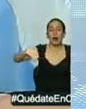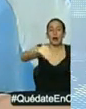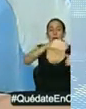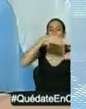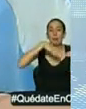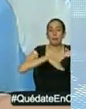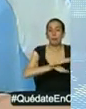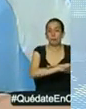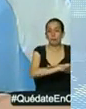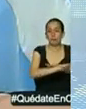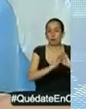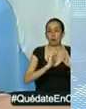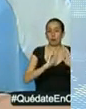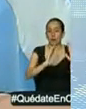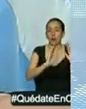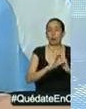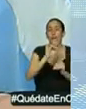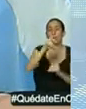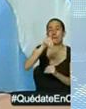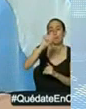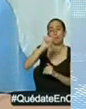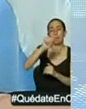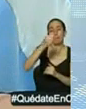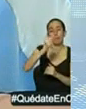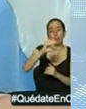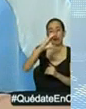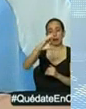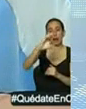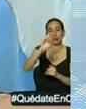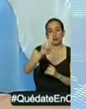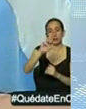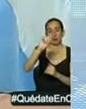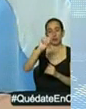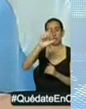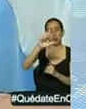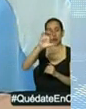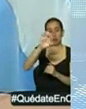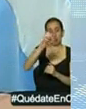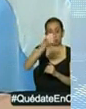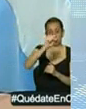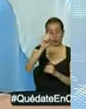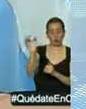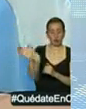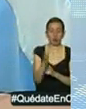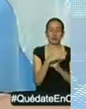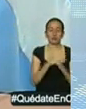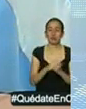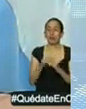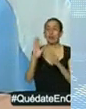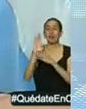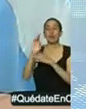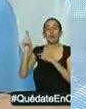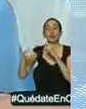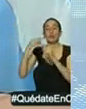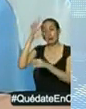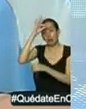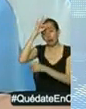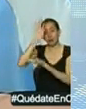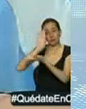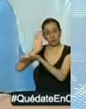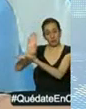personas que han hecho ese peregrinar tan doloroso, ese sufrimiento tan desastroso que te lacera el